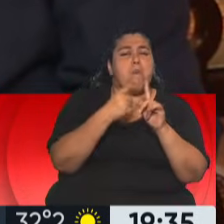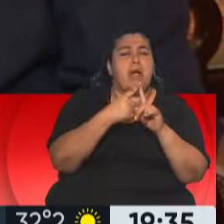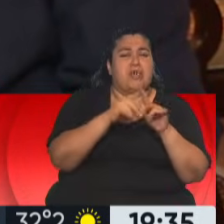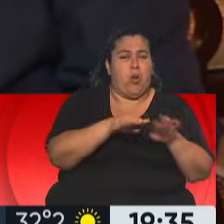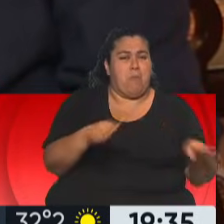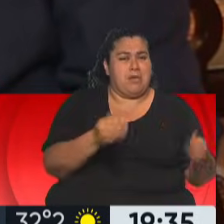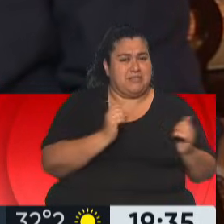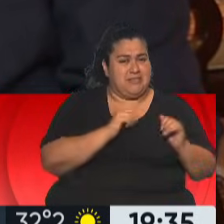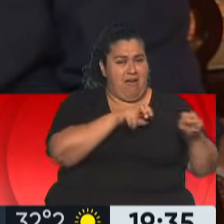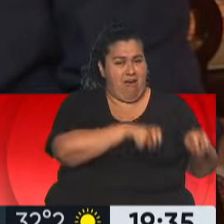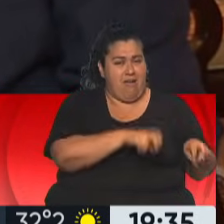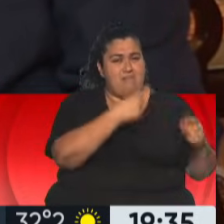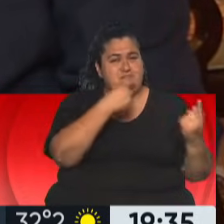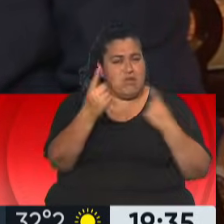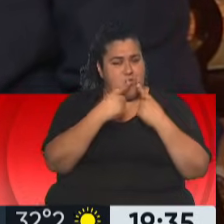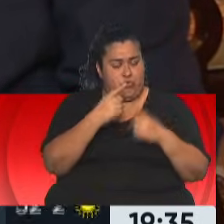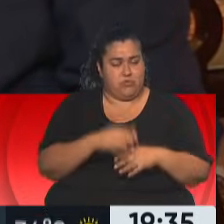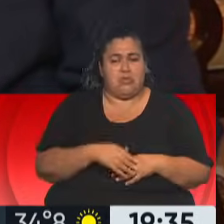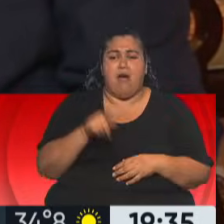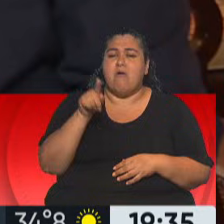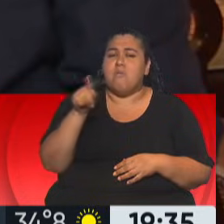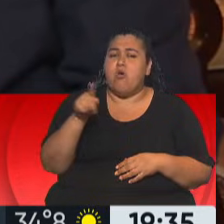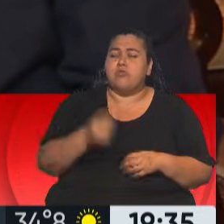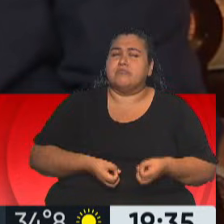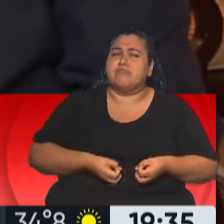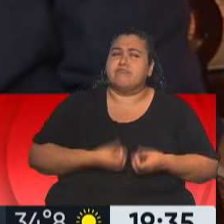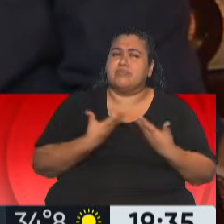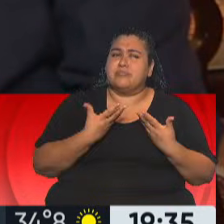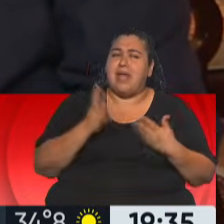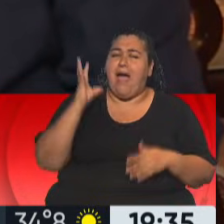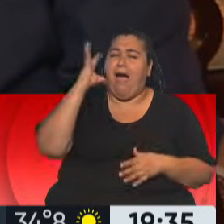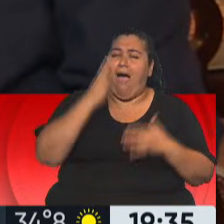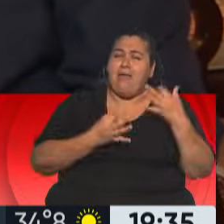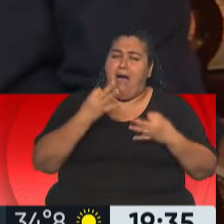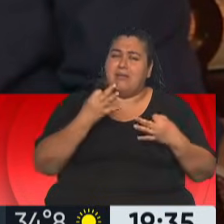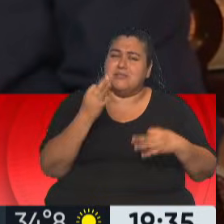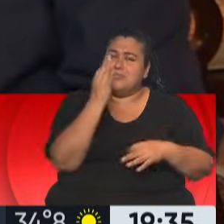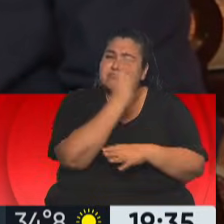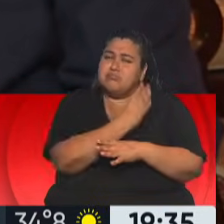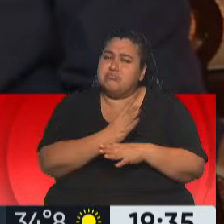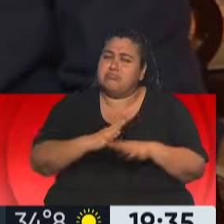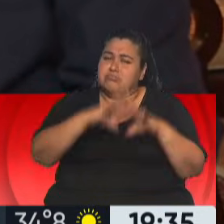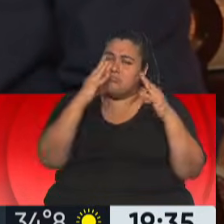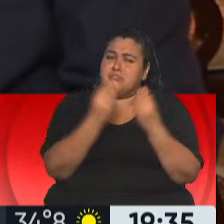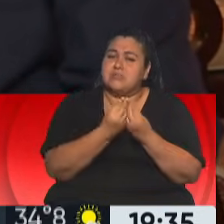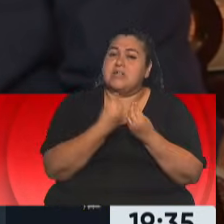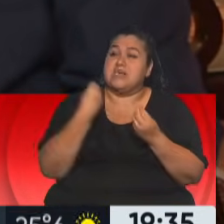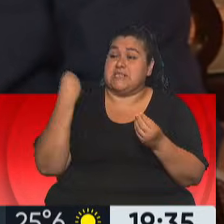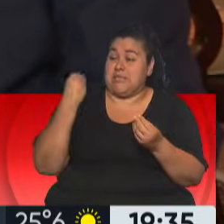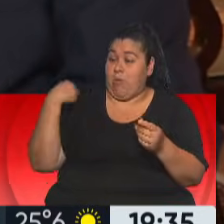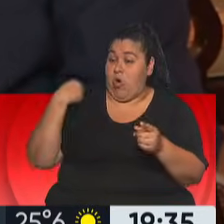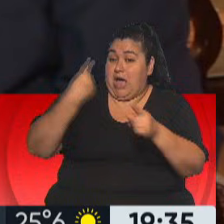La primera, que nos hagas un análisis de lo que está sucediendo y lo que sucedió en Venezuela desde el sábado hasta